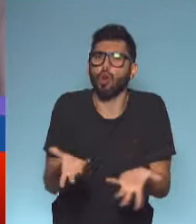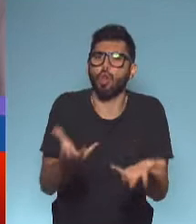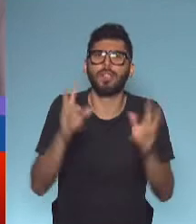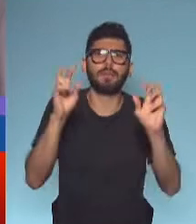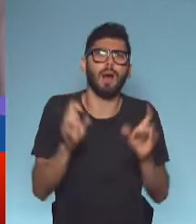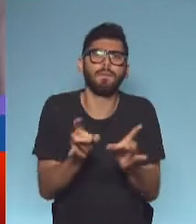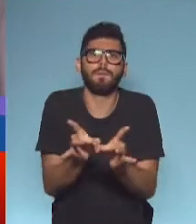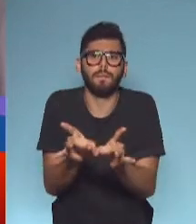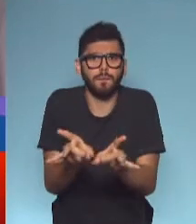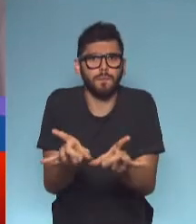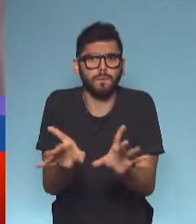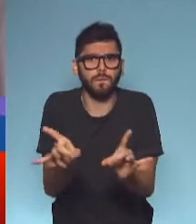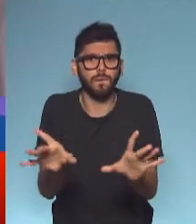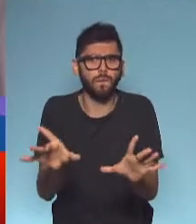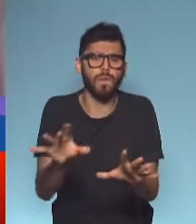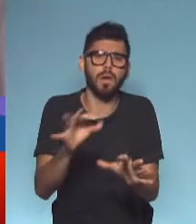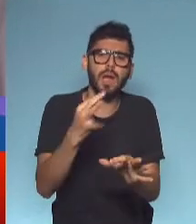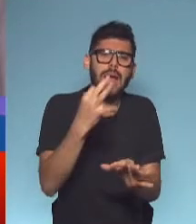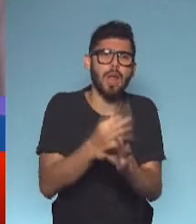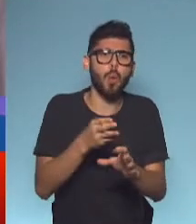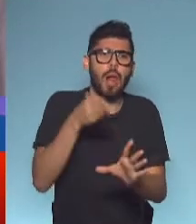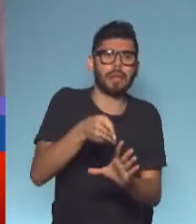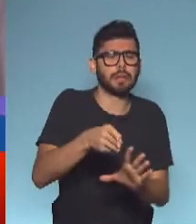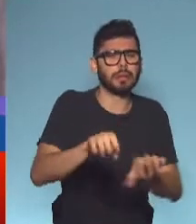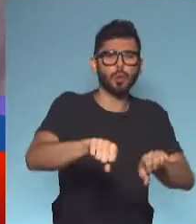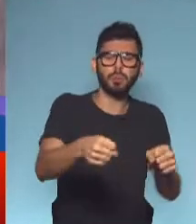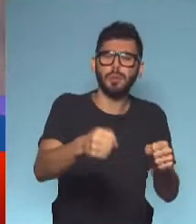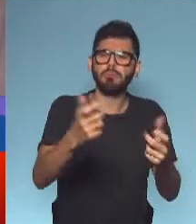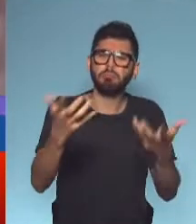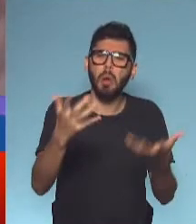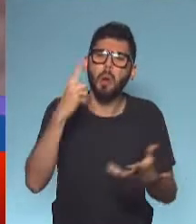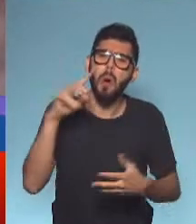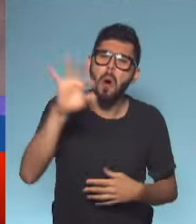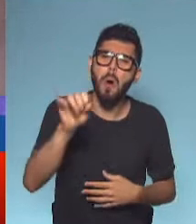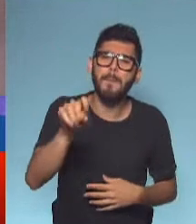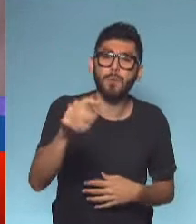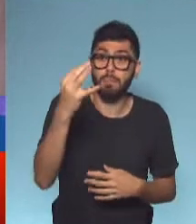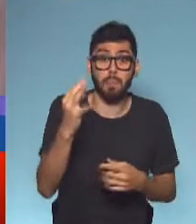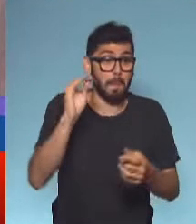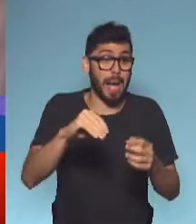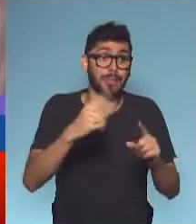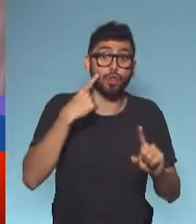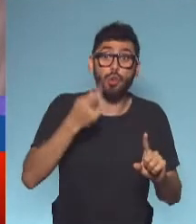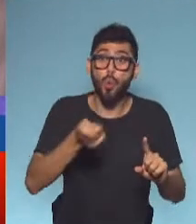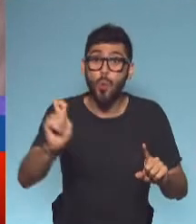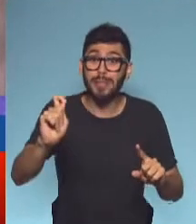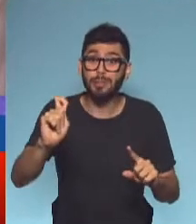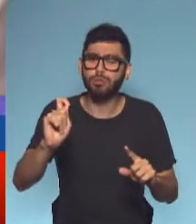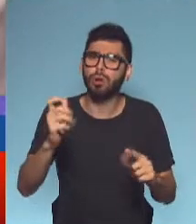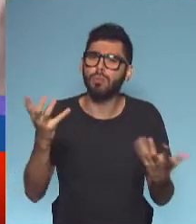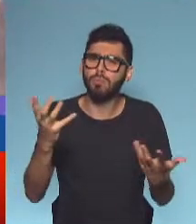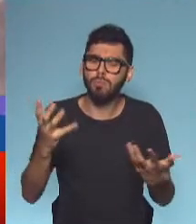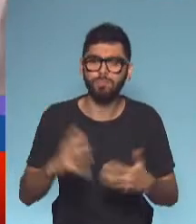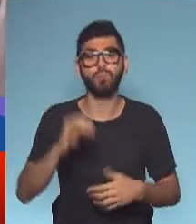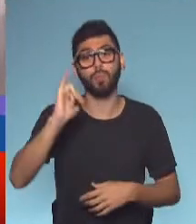pandemia y con la suspensión de la presencialidad. ¿Cómo ve todo lo que está aconteciendo? Un tema que además terminó judicializado.